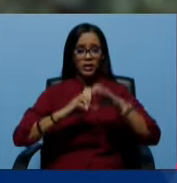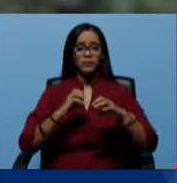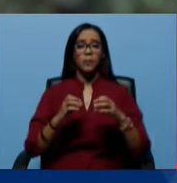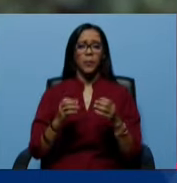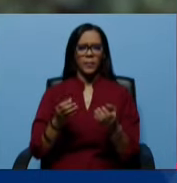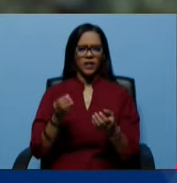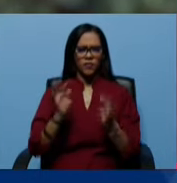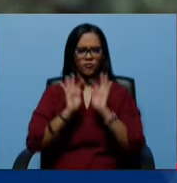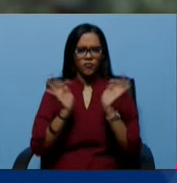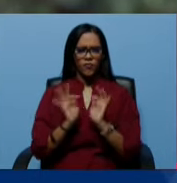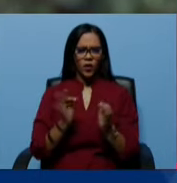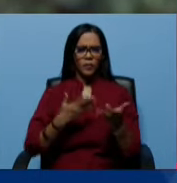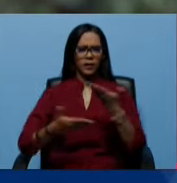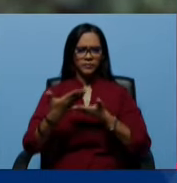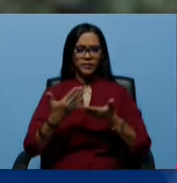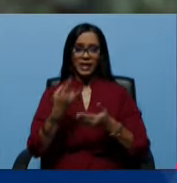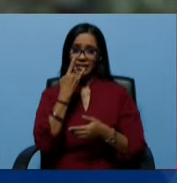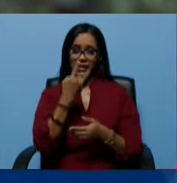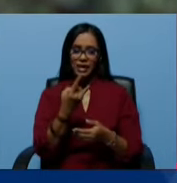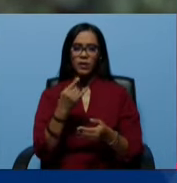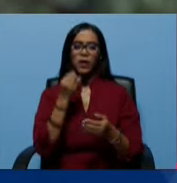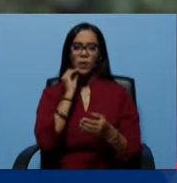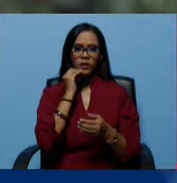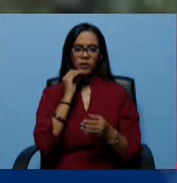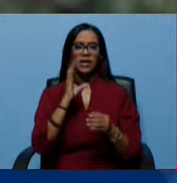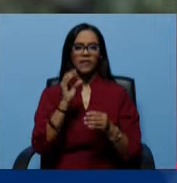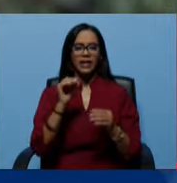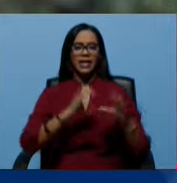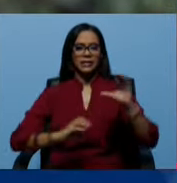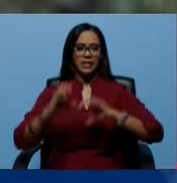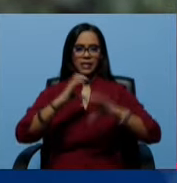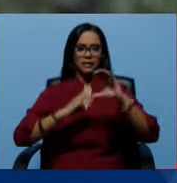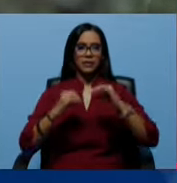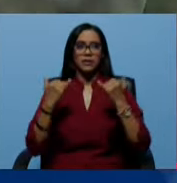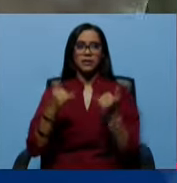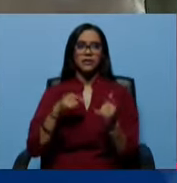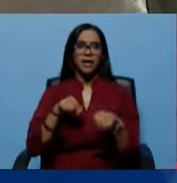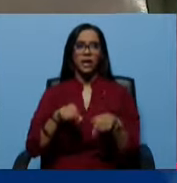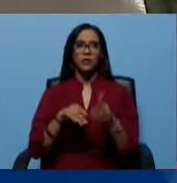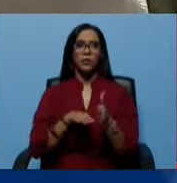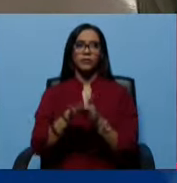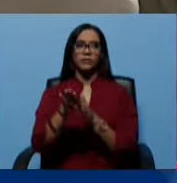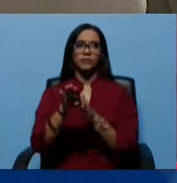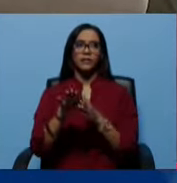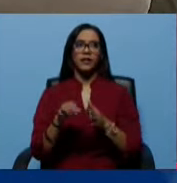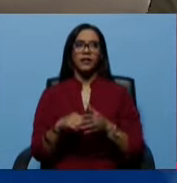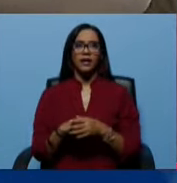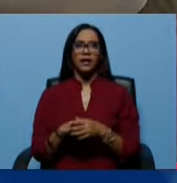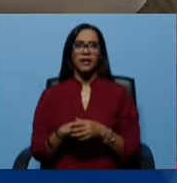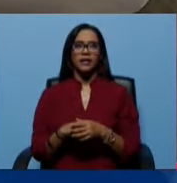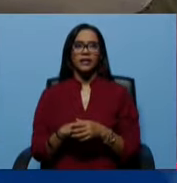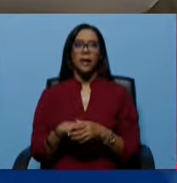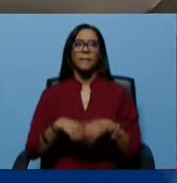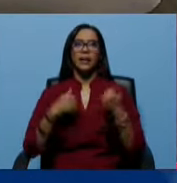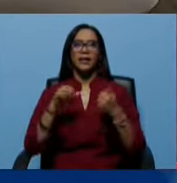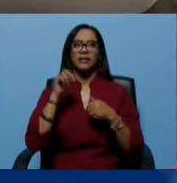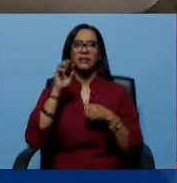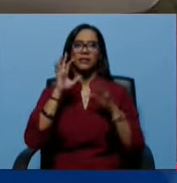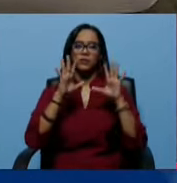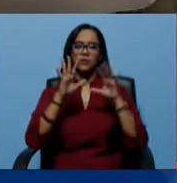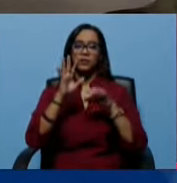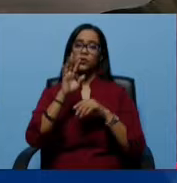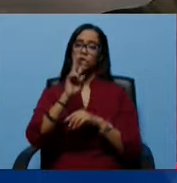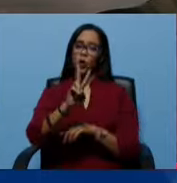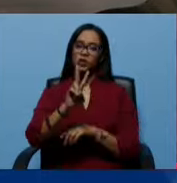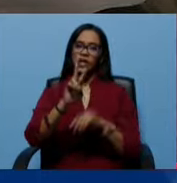para acercarnos a la juventud y hablarle de la ciencia. Ya esto es un cohete, presidente, un cohete de más de 213,000.